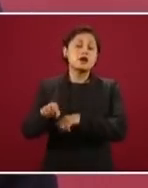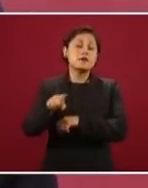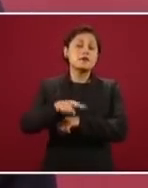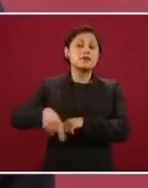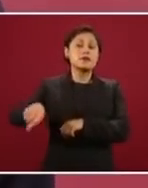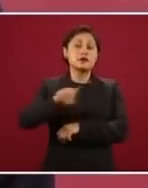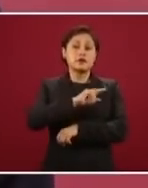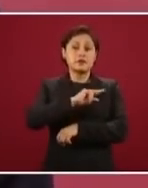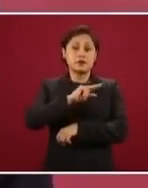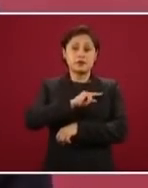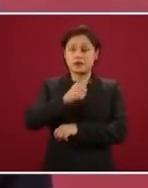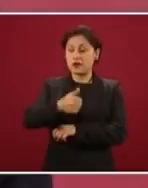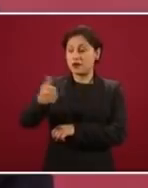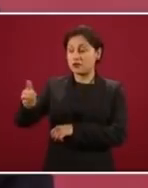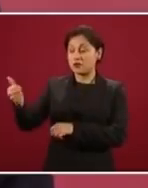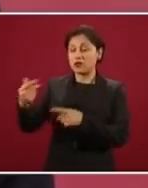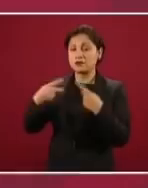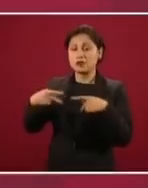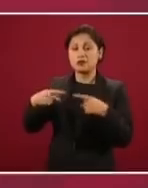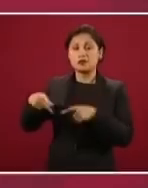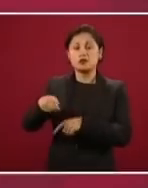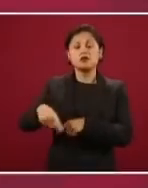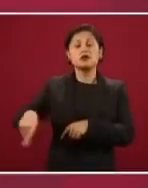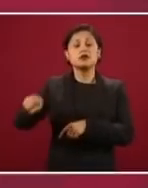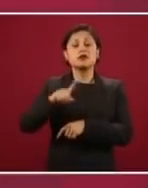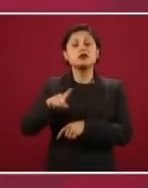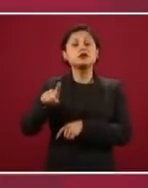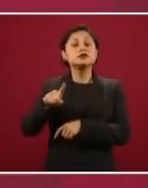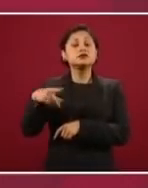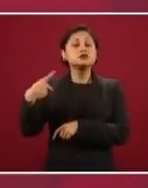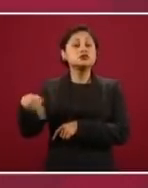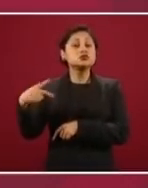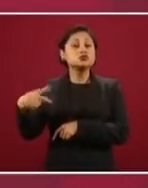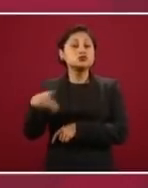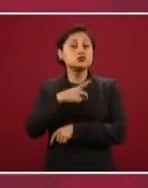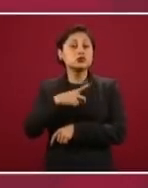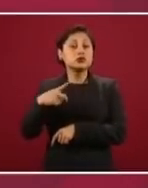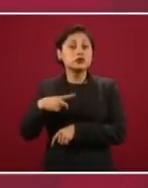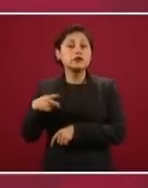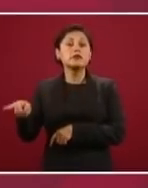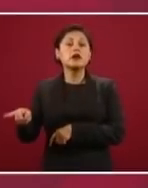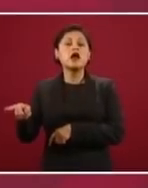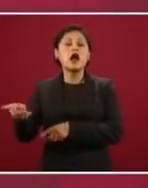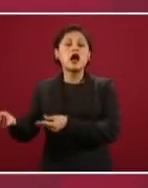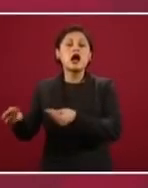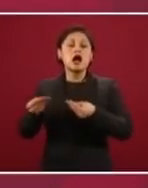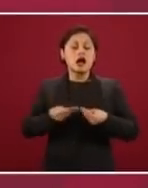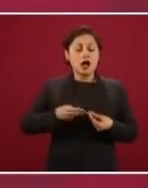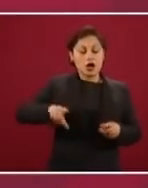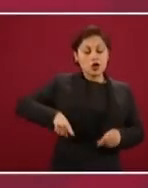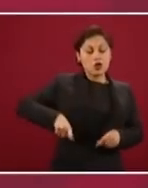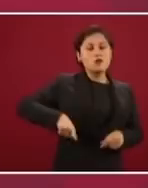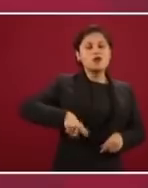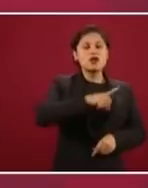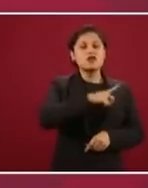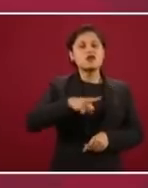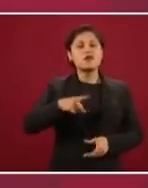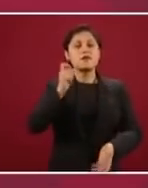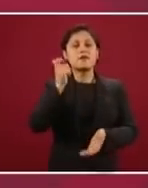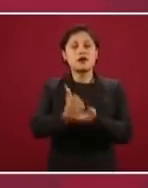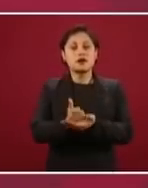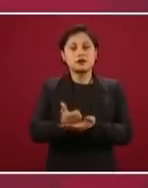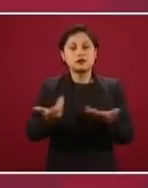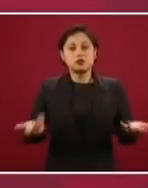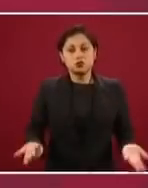deuda pública ya estamos pagando esa deuda y desgraciadamente se va a seguir pagando